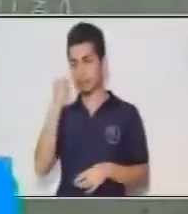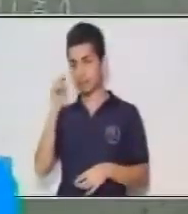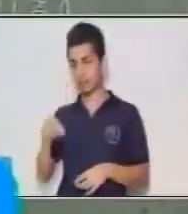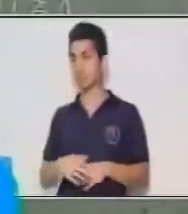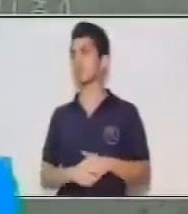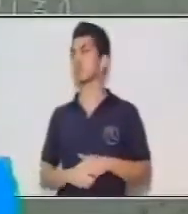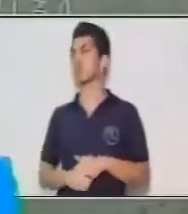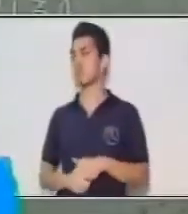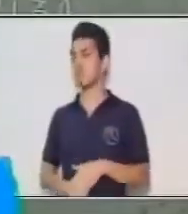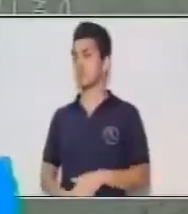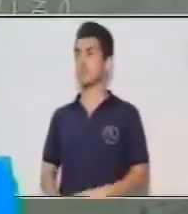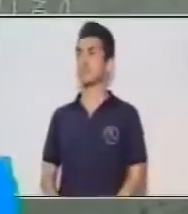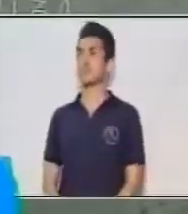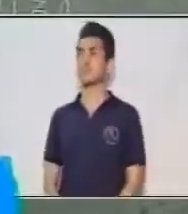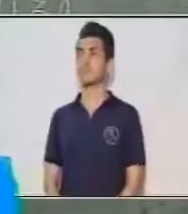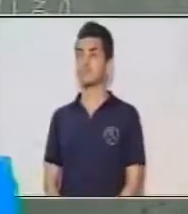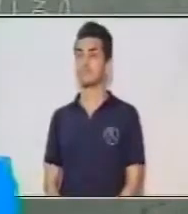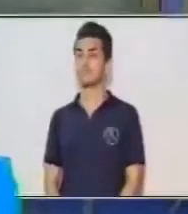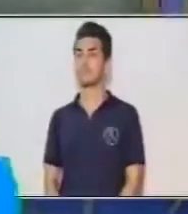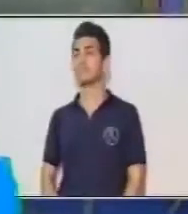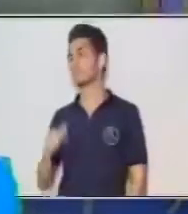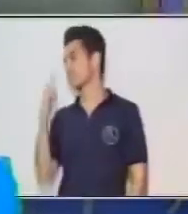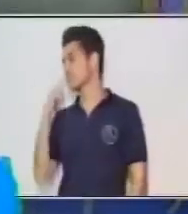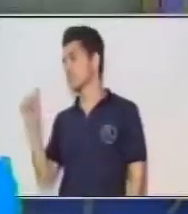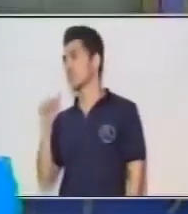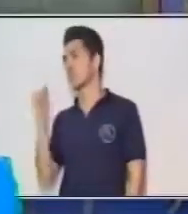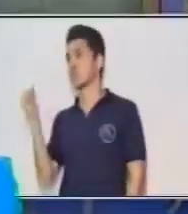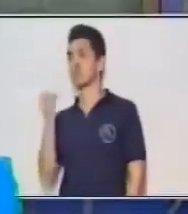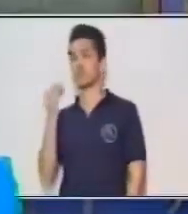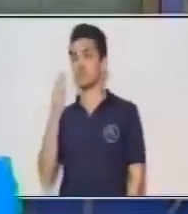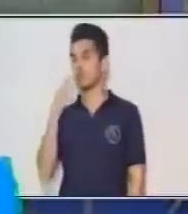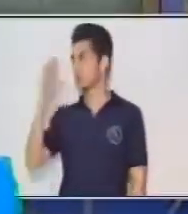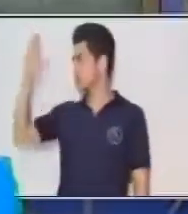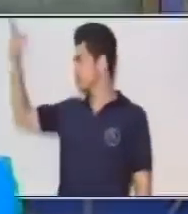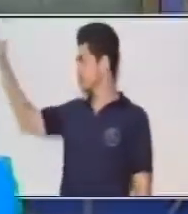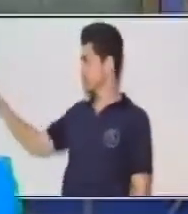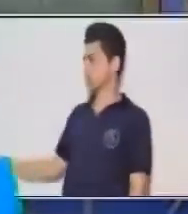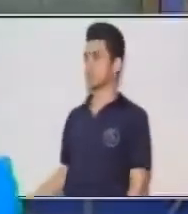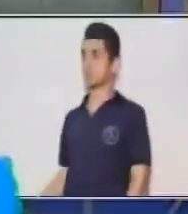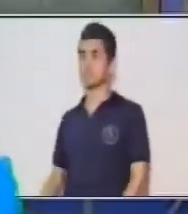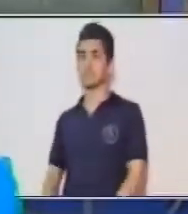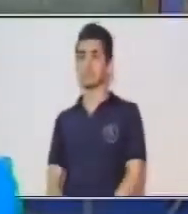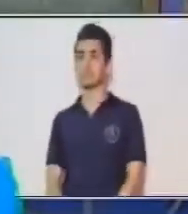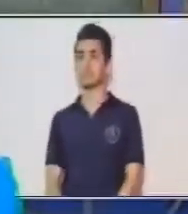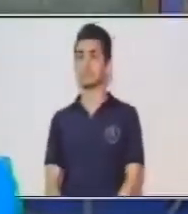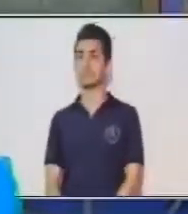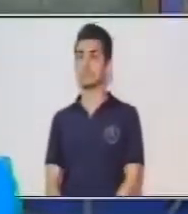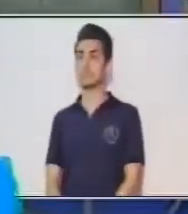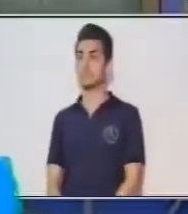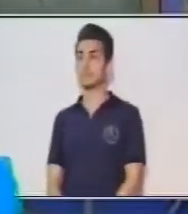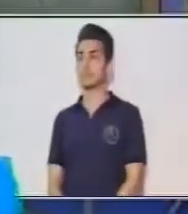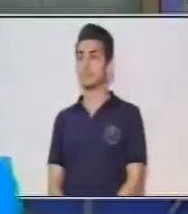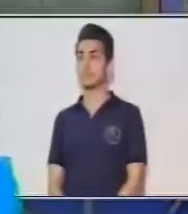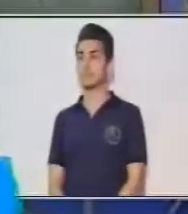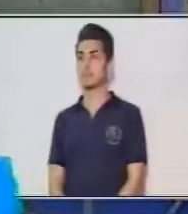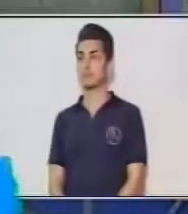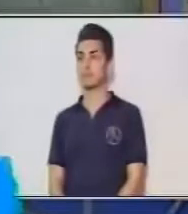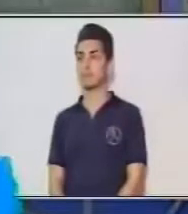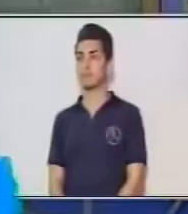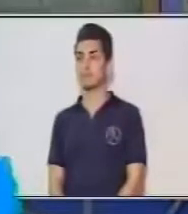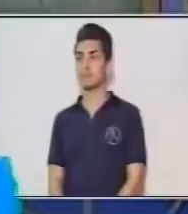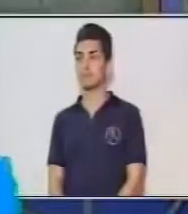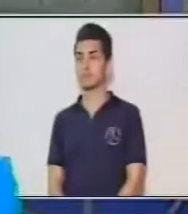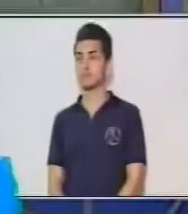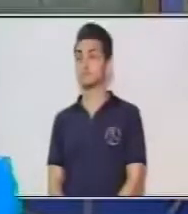resolver los siguientes números que encuentras en la pizarra. Muy bien, te felicito.